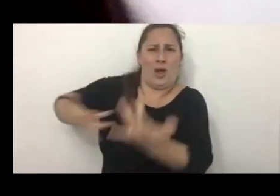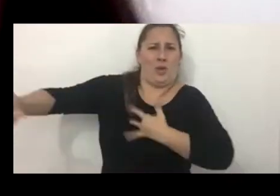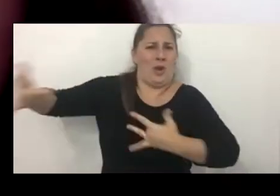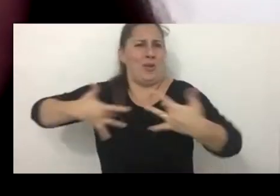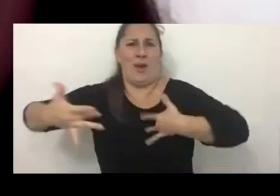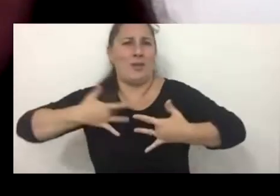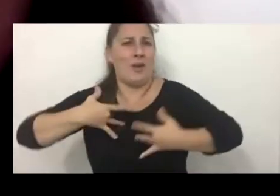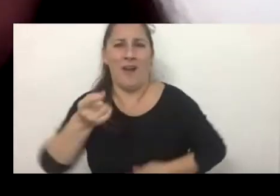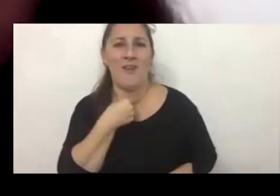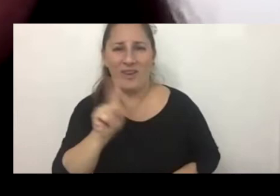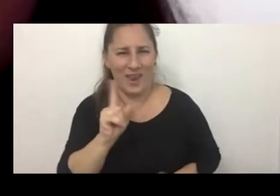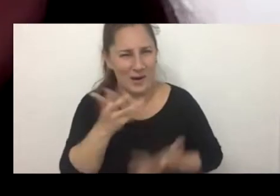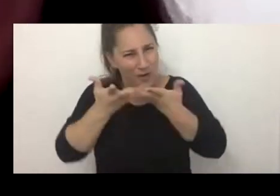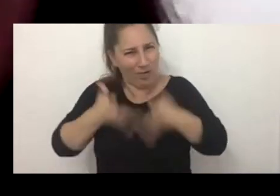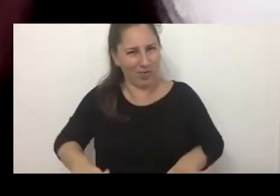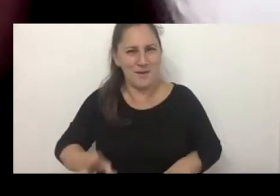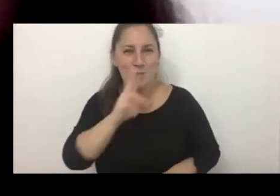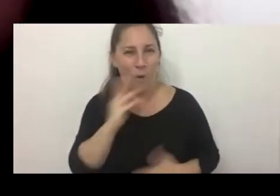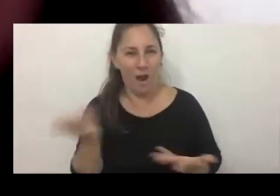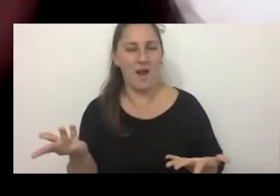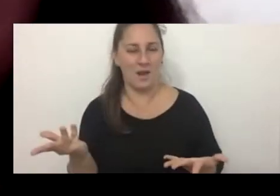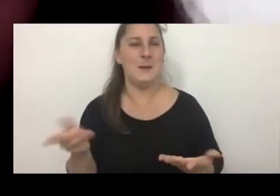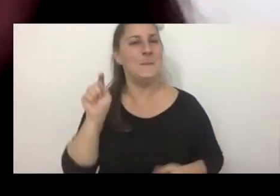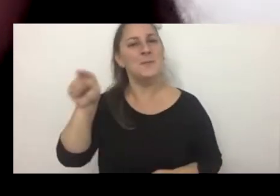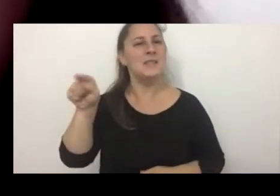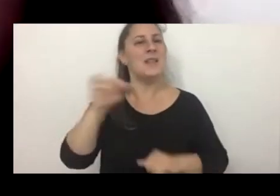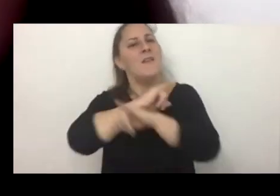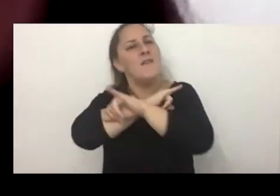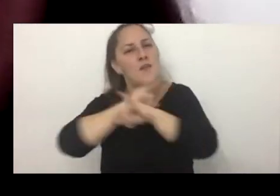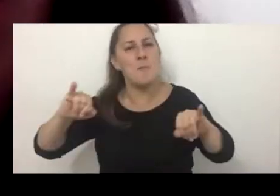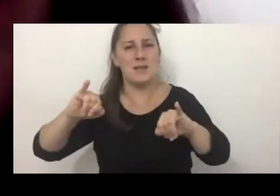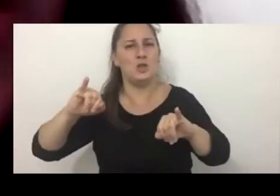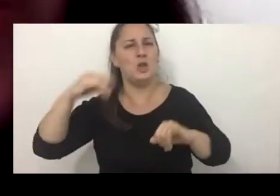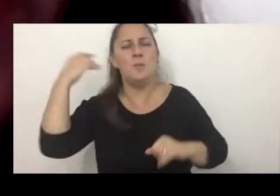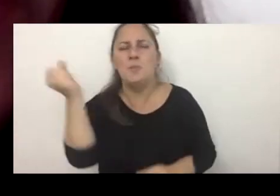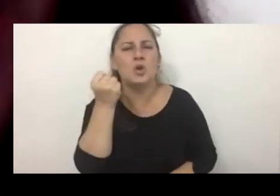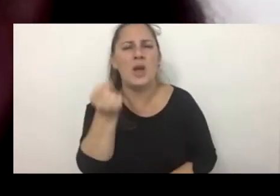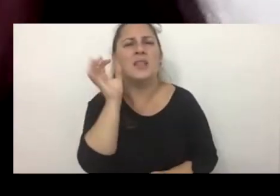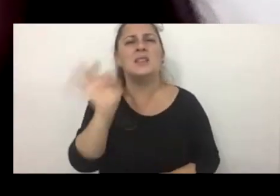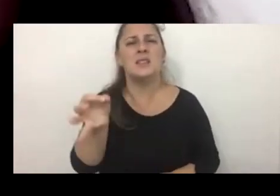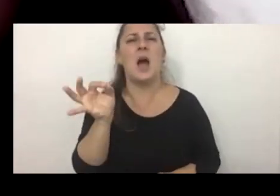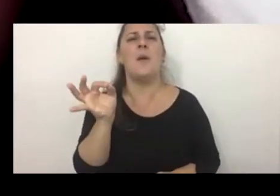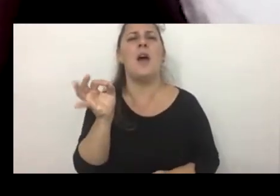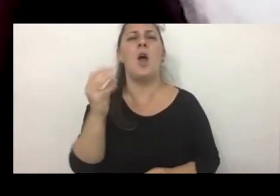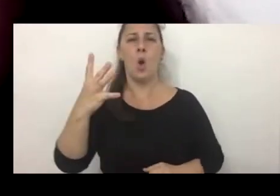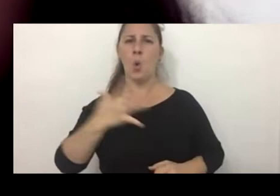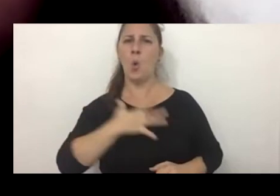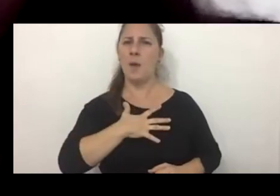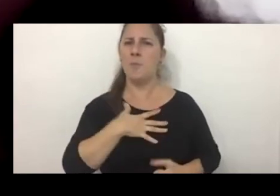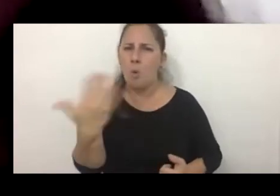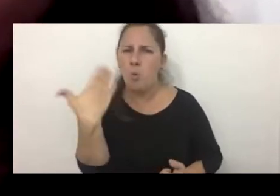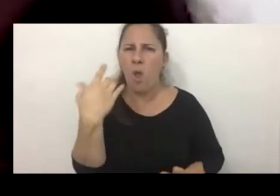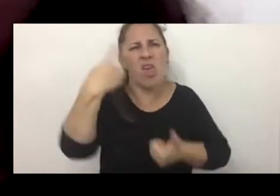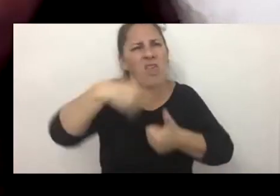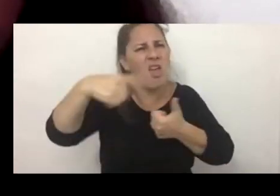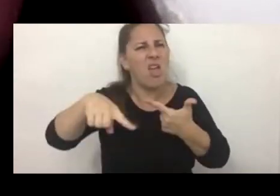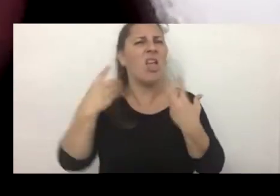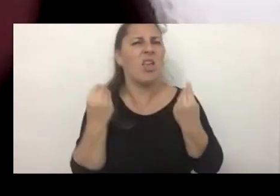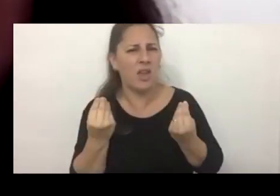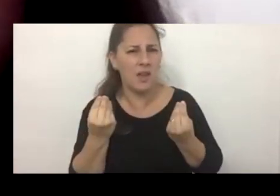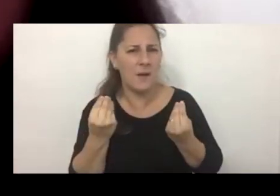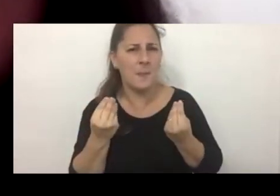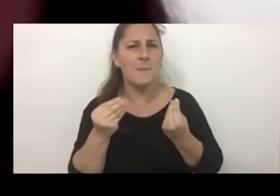puede en casa, incluso desde un lugar de cuidar su proceso para poder llegar lo más avanzada posible y de esa manera